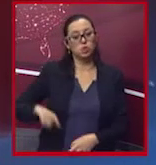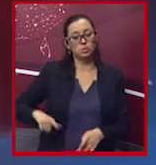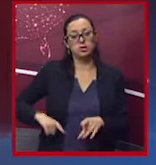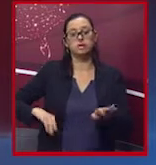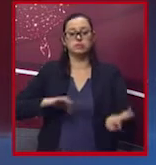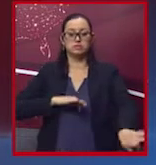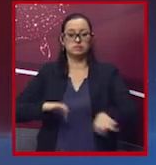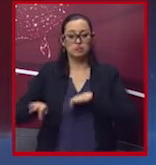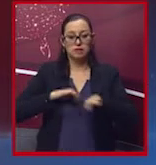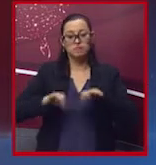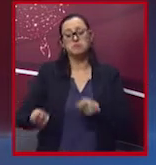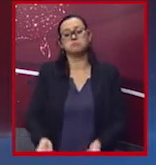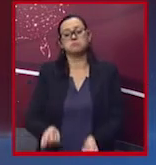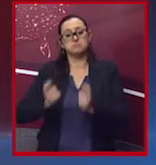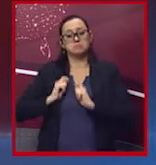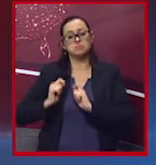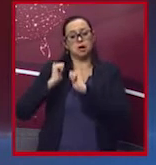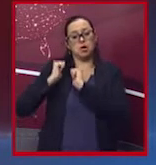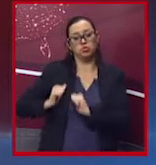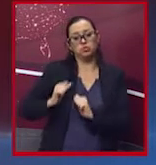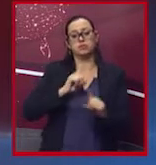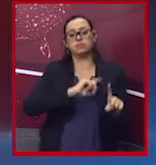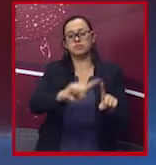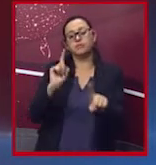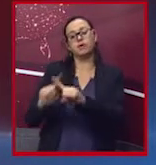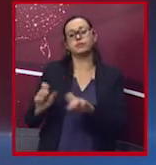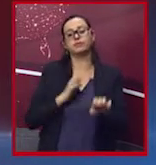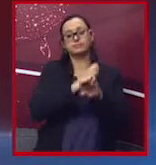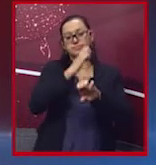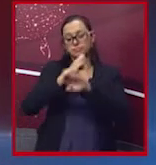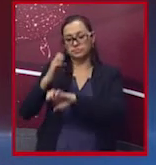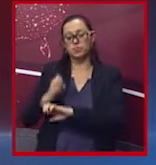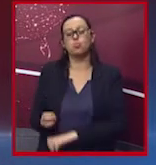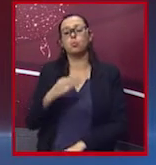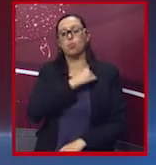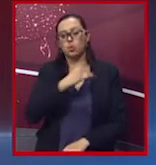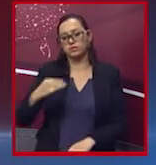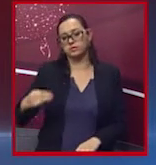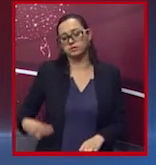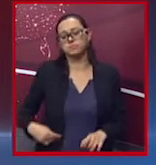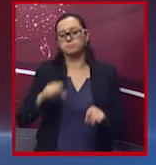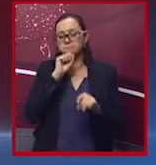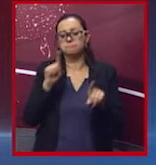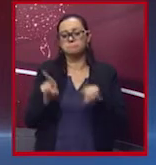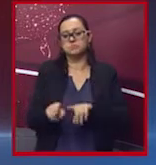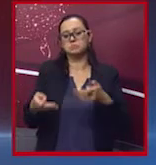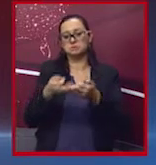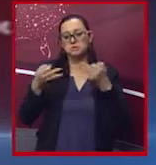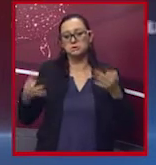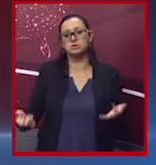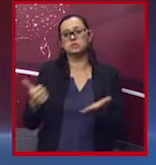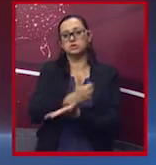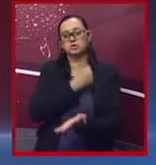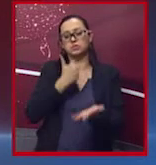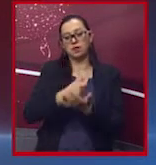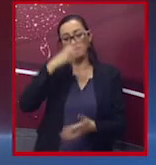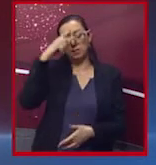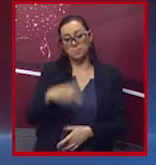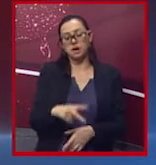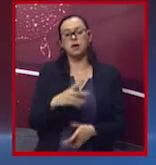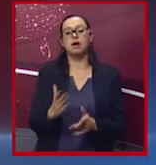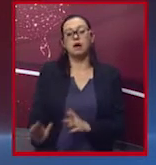desempeñen empleo, cargo o comisión en las entidades federativas, los municipios y las demarcaciones territoriales de la Ciudad de México, sin